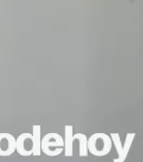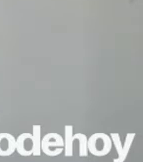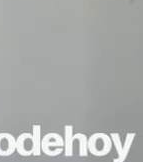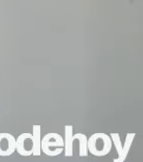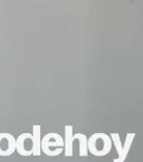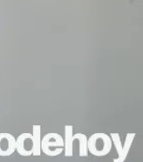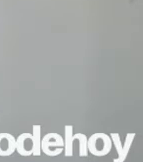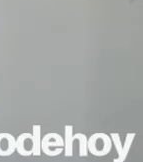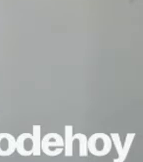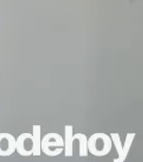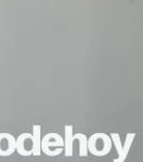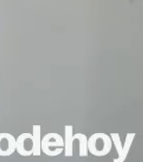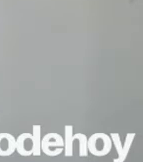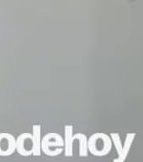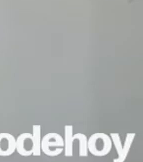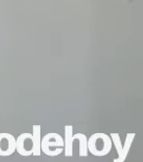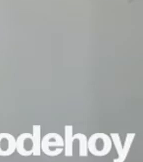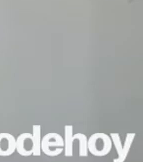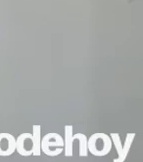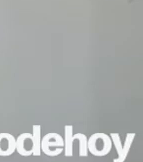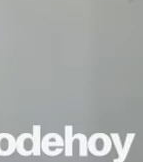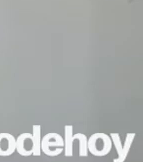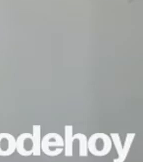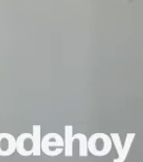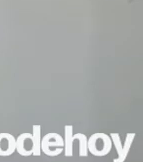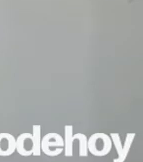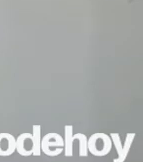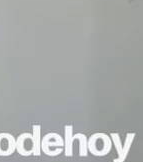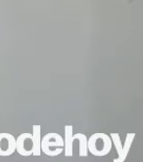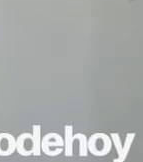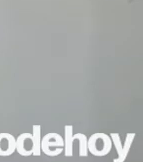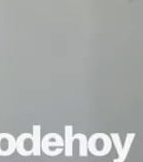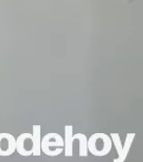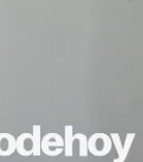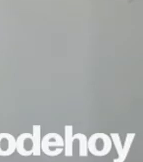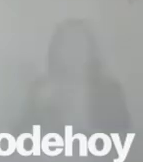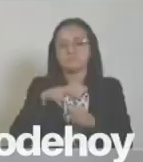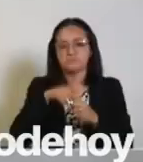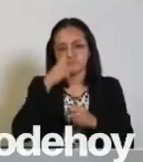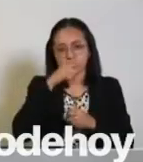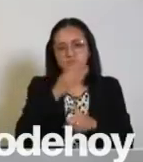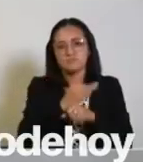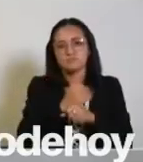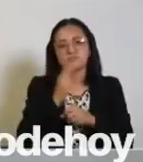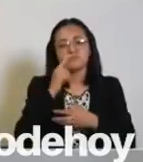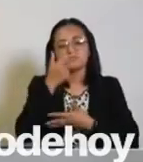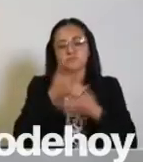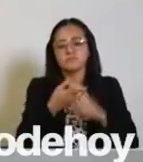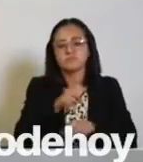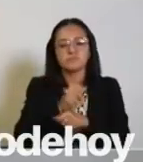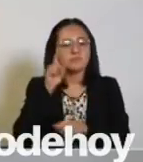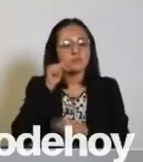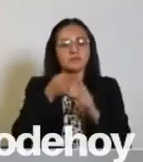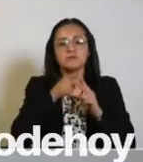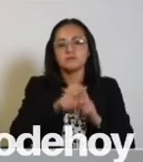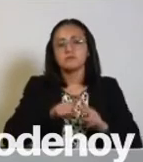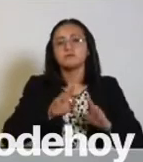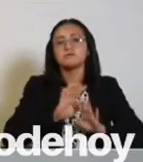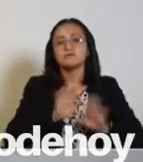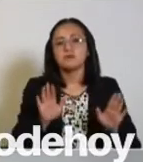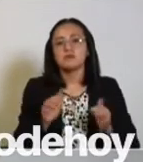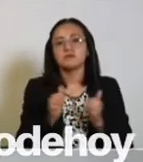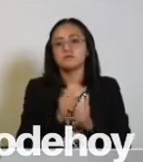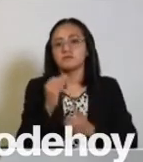las listas ya la mandamos a verificar a nivel central y a partir del día de mañana iniciamos